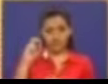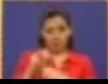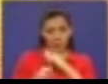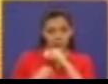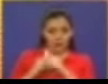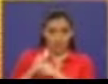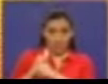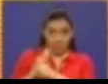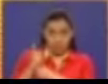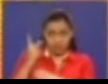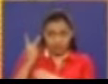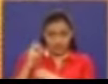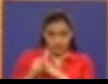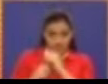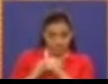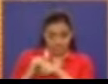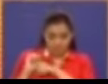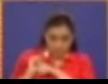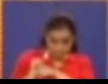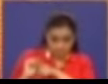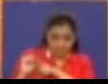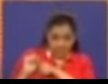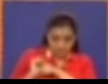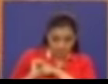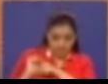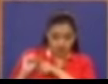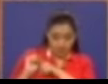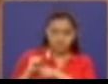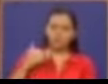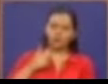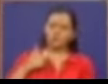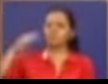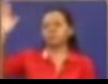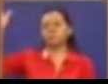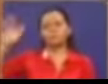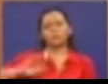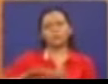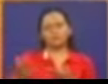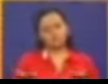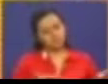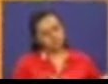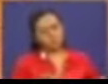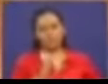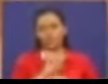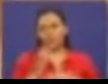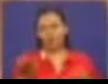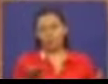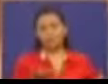ese mejoramiento genético. Y sin ningún egoísmo, con toda fraternidad, tengan, compañeros,